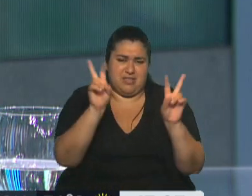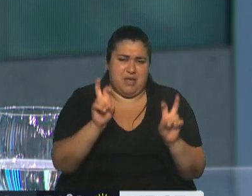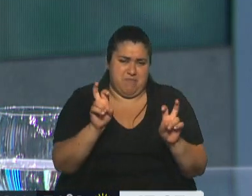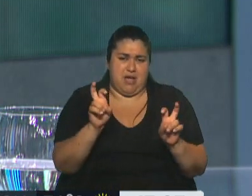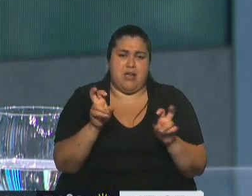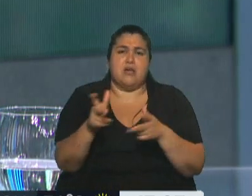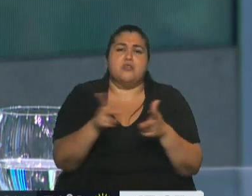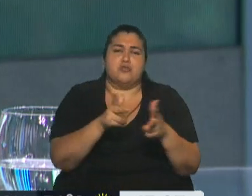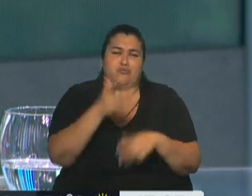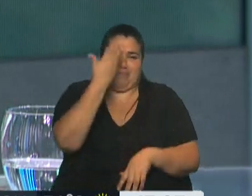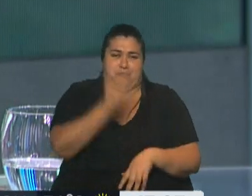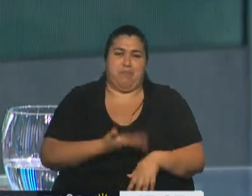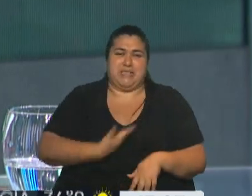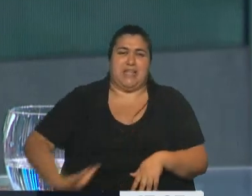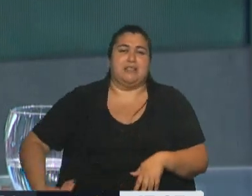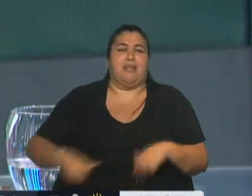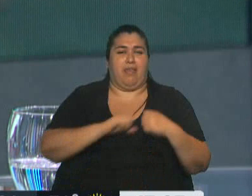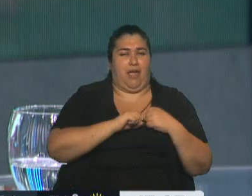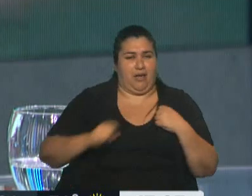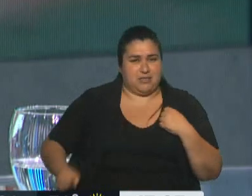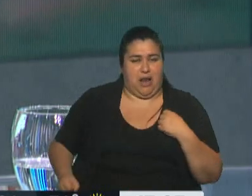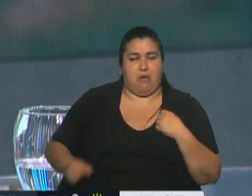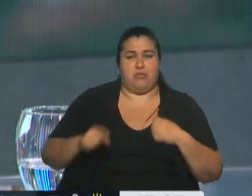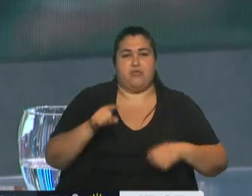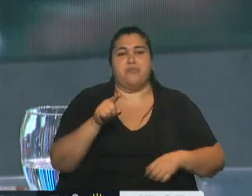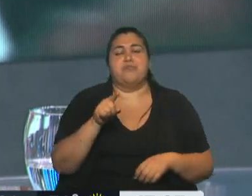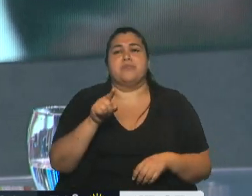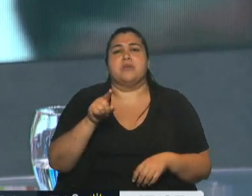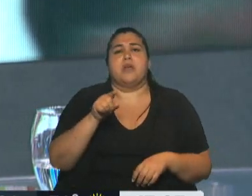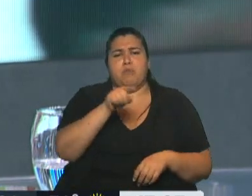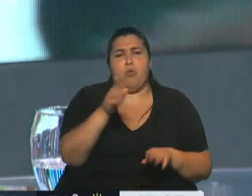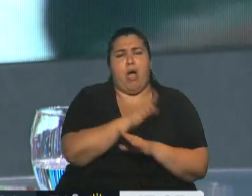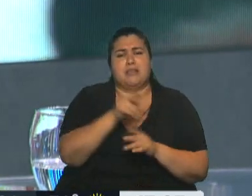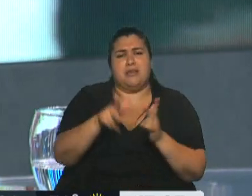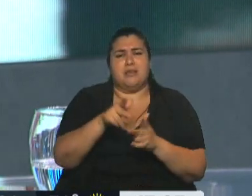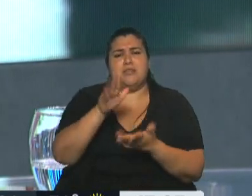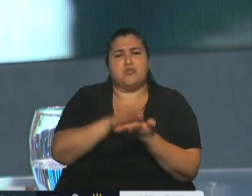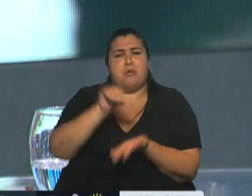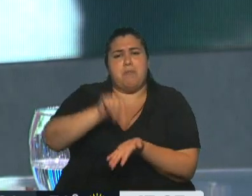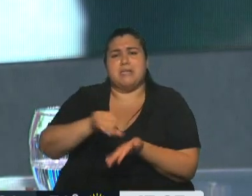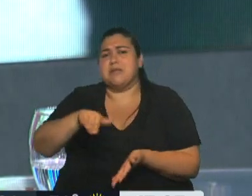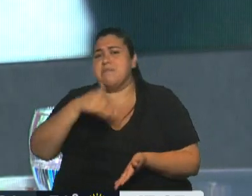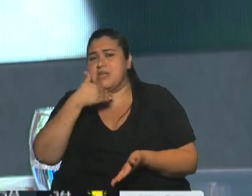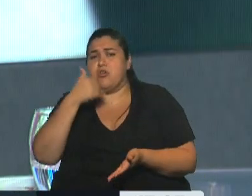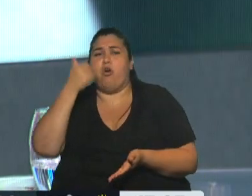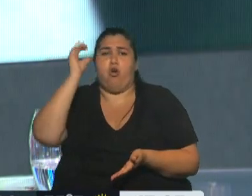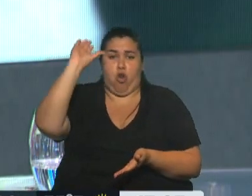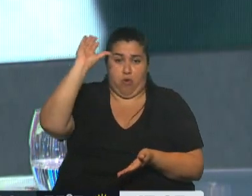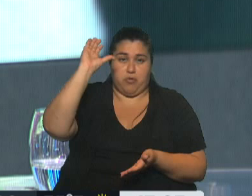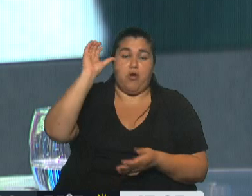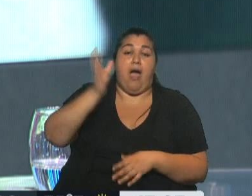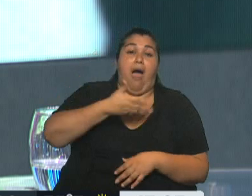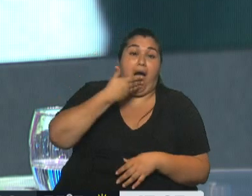el tema de Bukele, pero también hacía referencia a los casos de México y Colombia. Creo que por ahí una de las voces más fuertes es la de Gustavo Petro, que